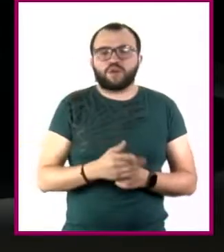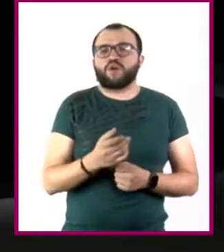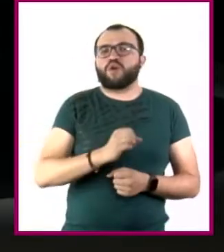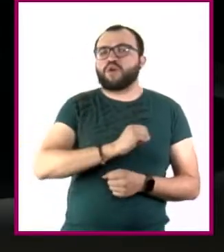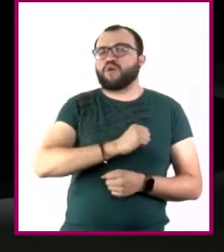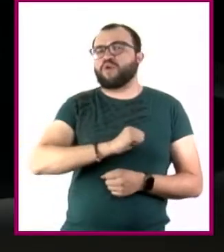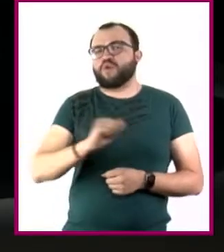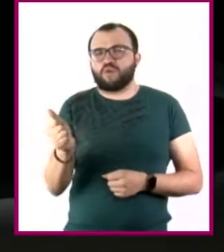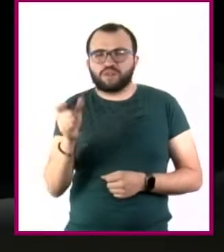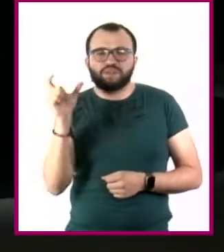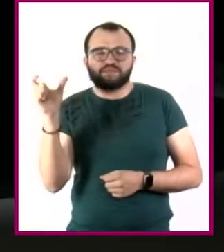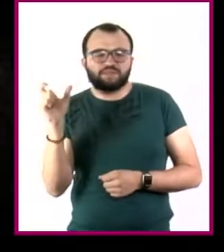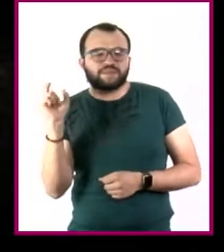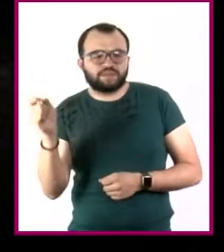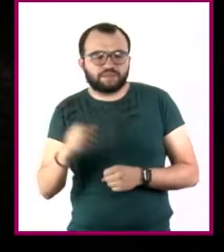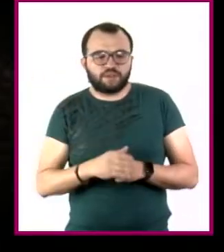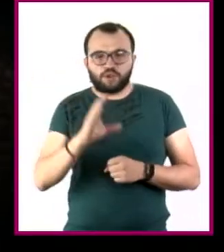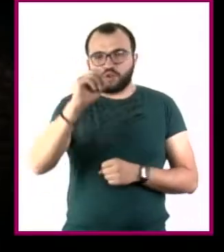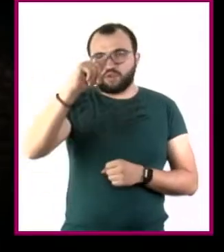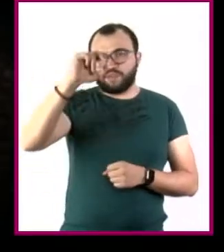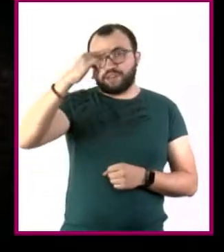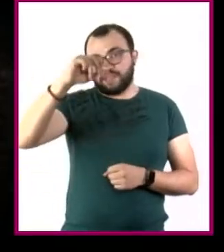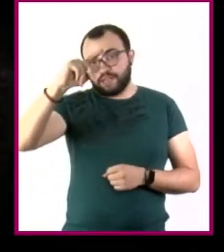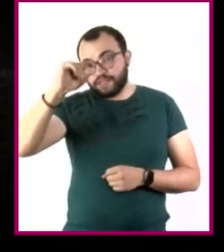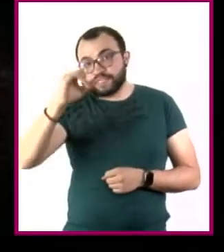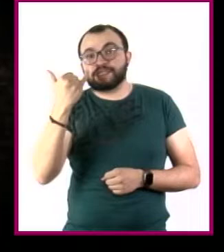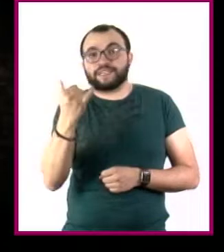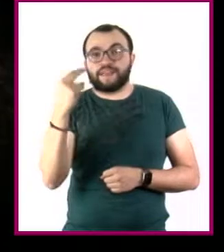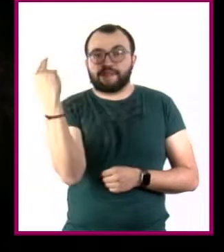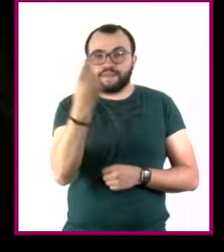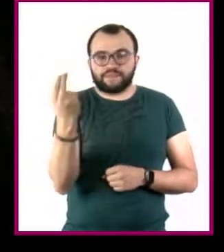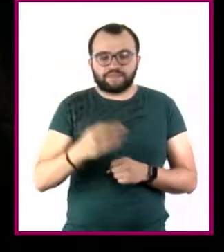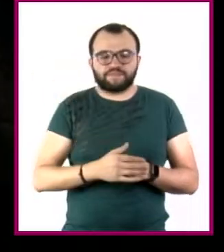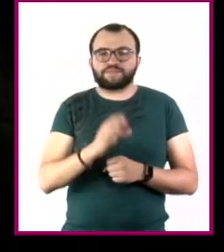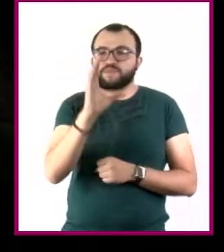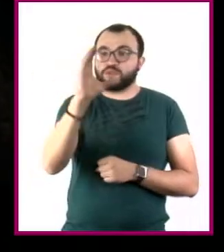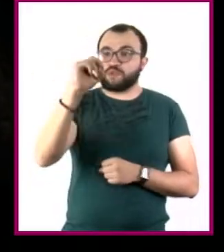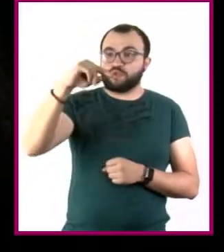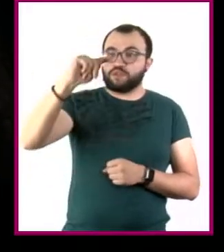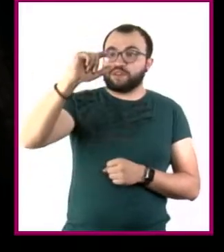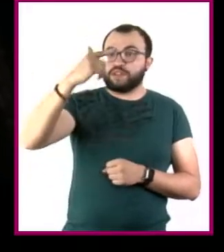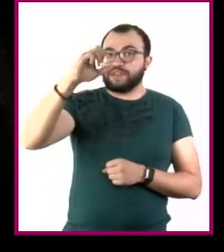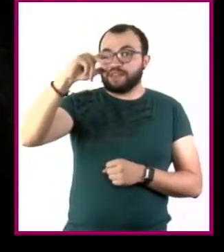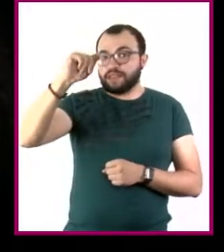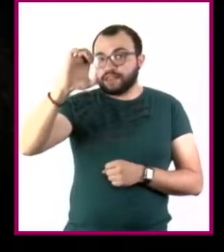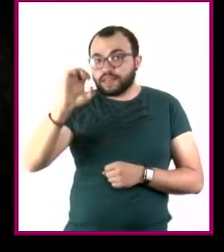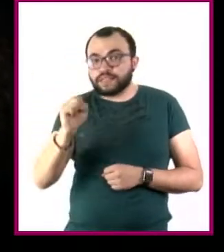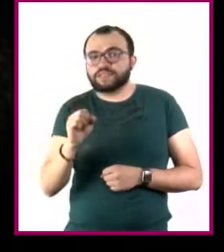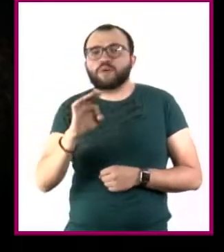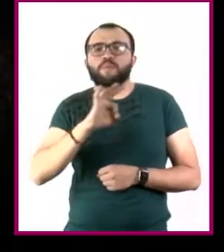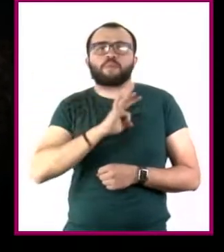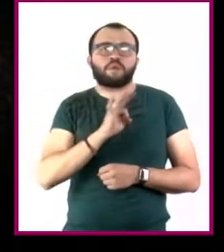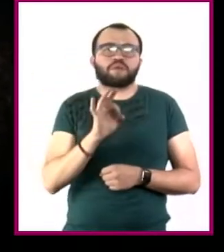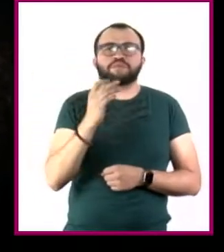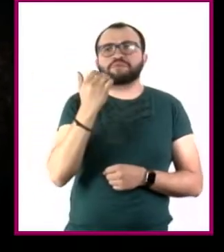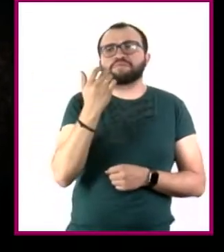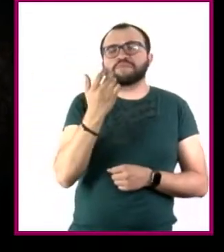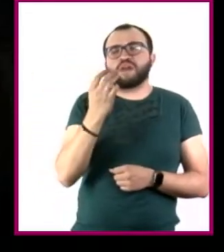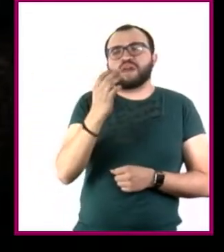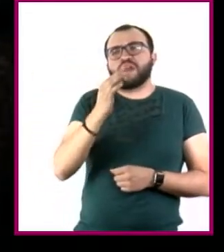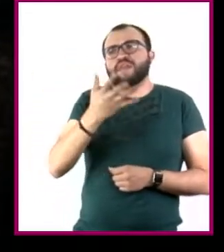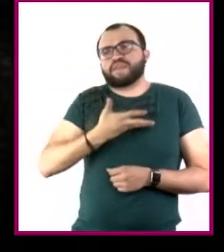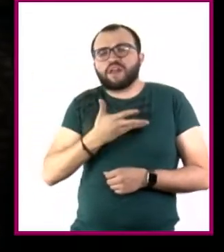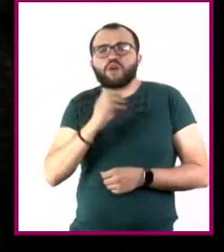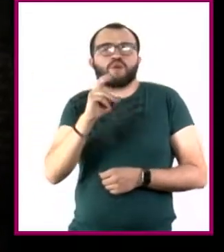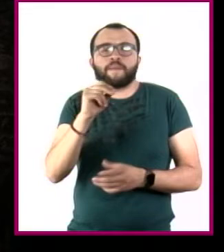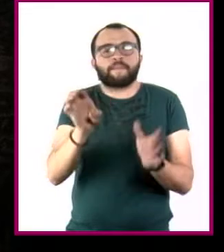y las necesarias. Las propiedades contingentes son aquellas que puedes o no tener. Usar un sombrero,